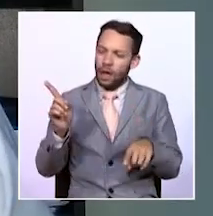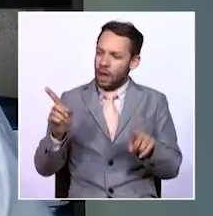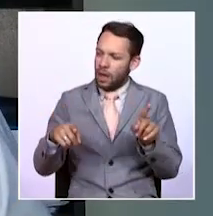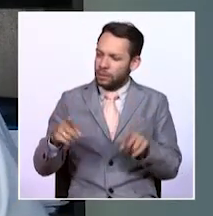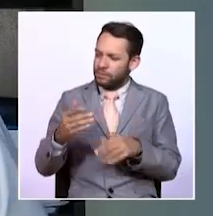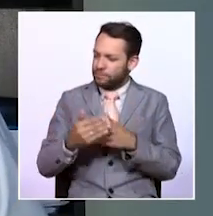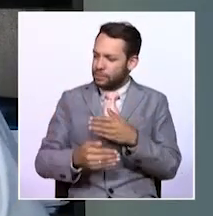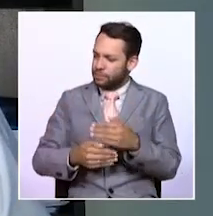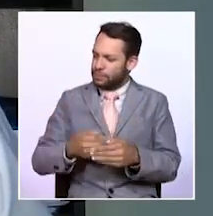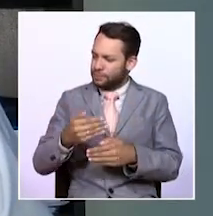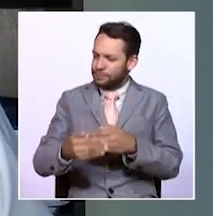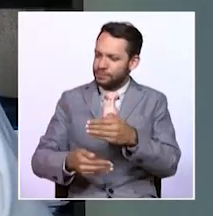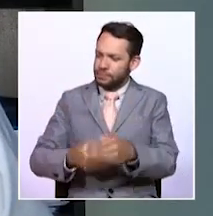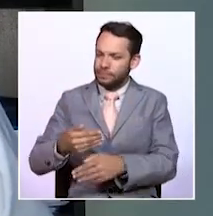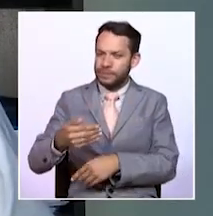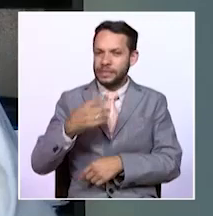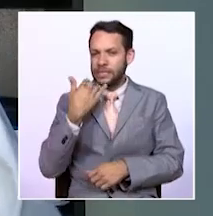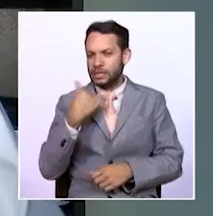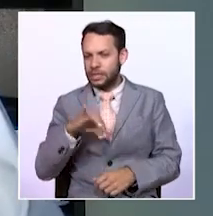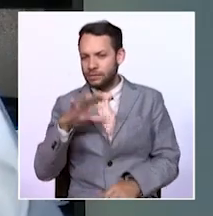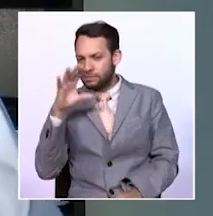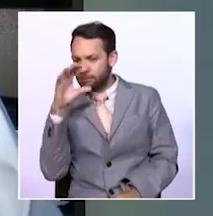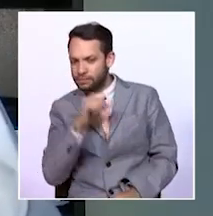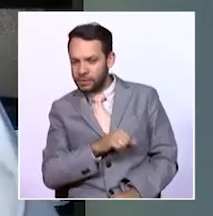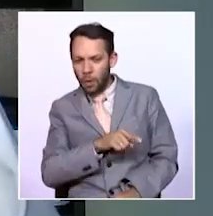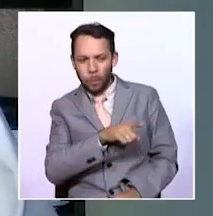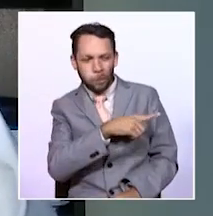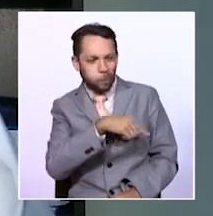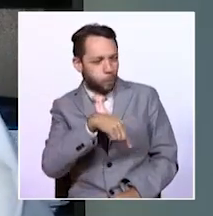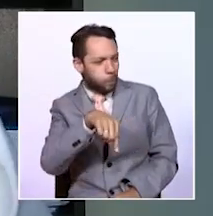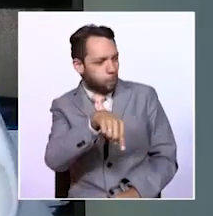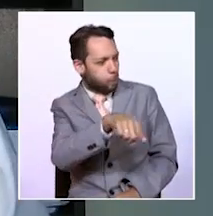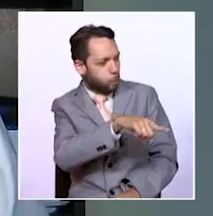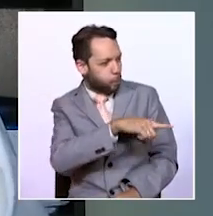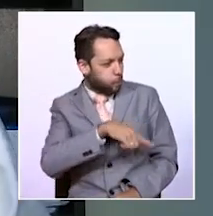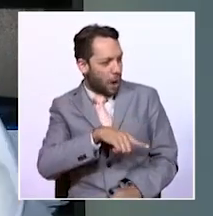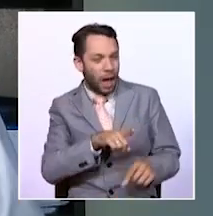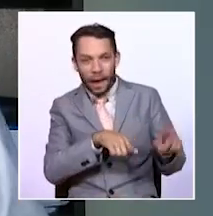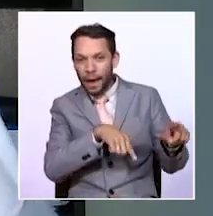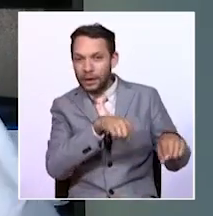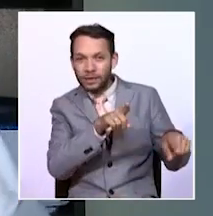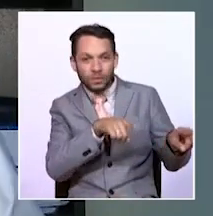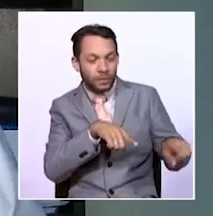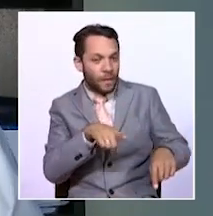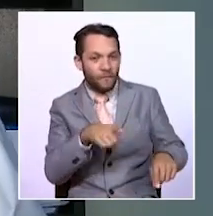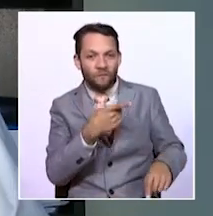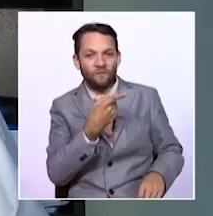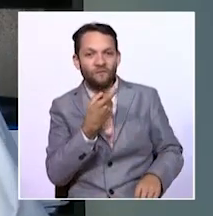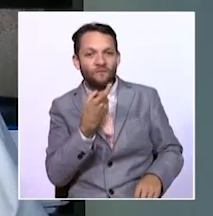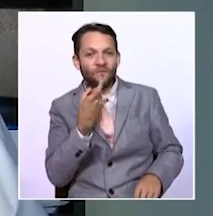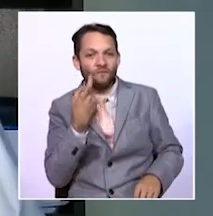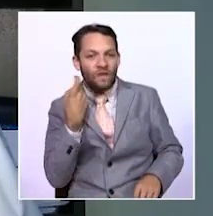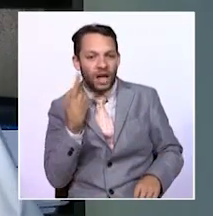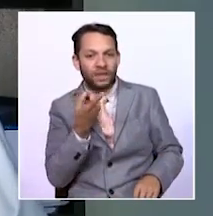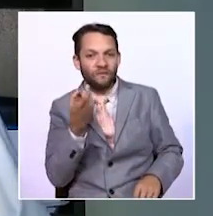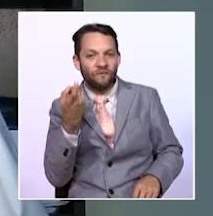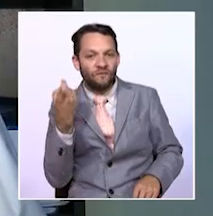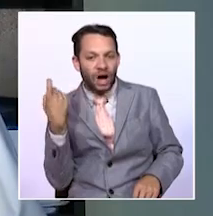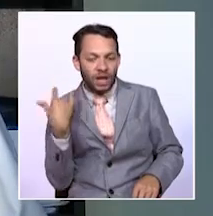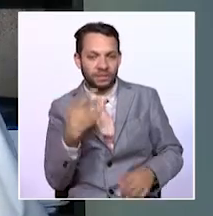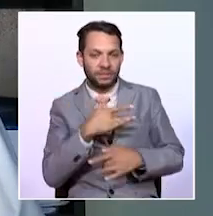que podemos tener nosotros de las cuales obviamente no tenemos en algunas de ellas una manifestación clínica,